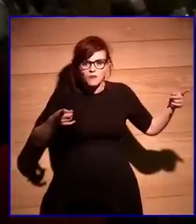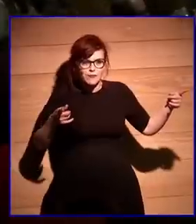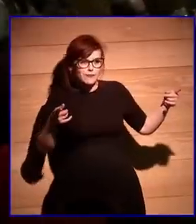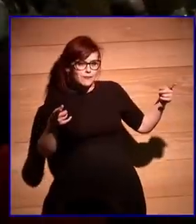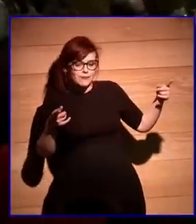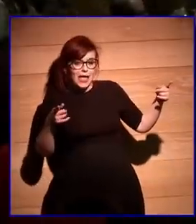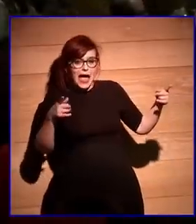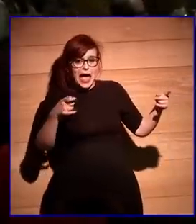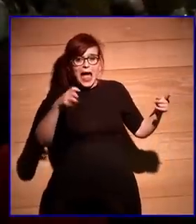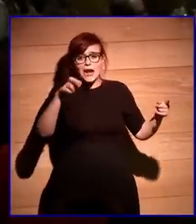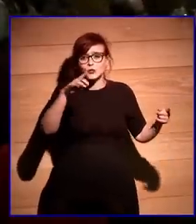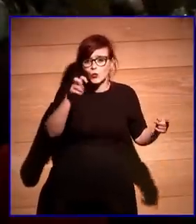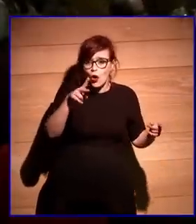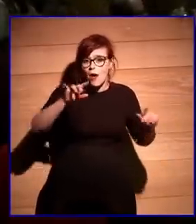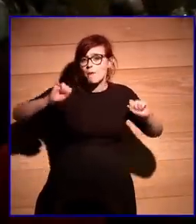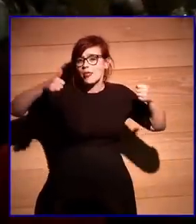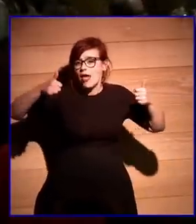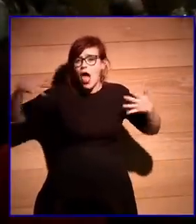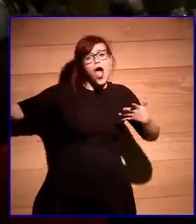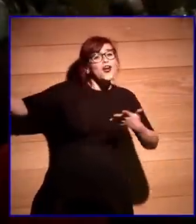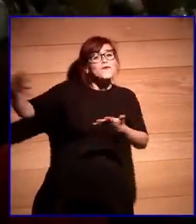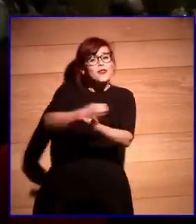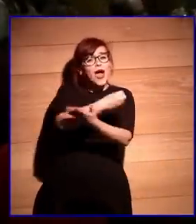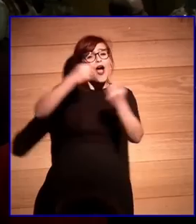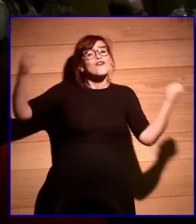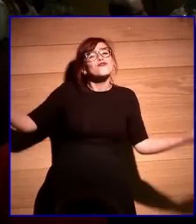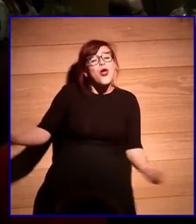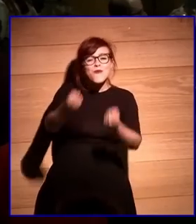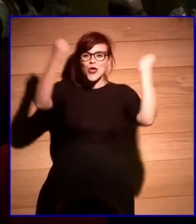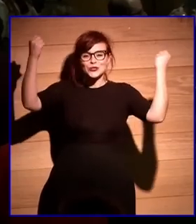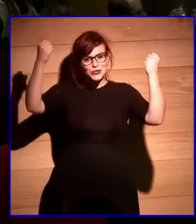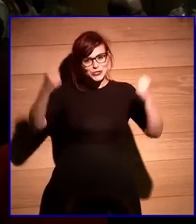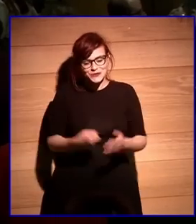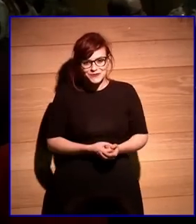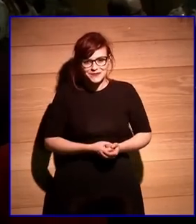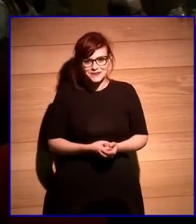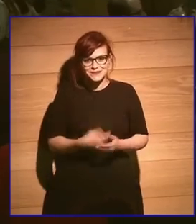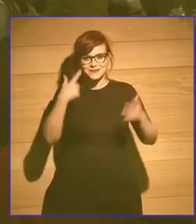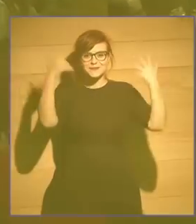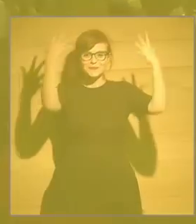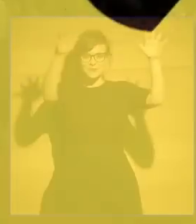Arturo, ¿vos haces el grito ese que haces todo al principio? ¡Comienza! ¡Todo poderoso!